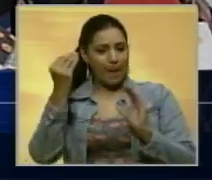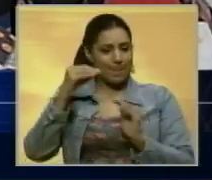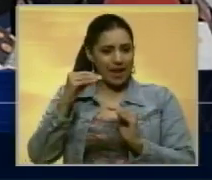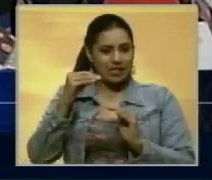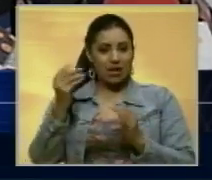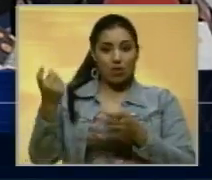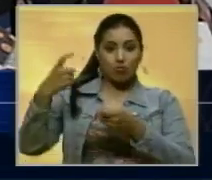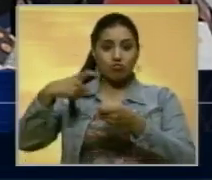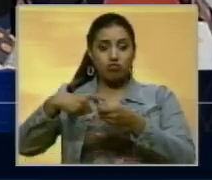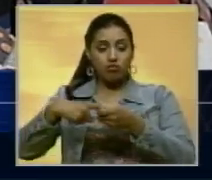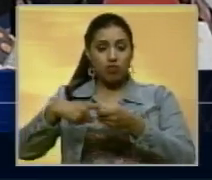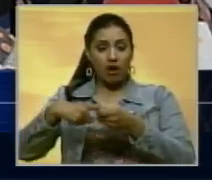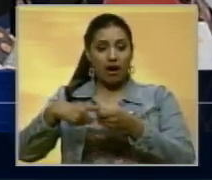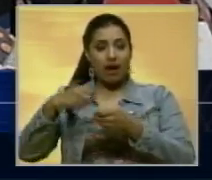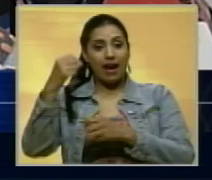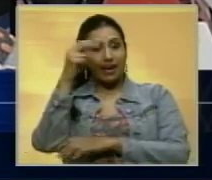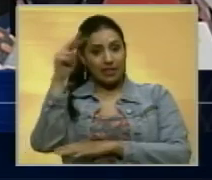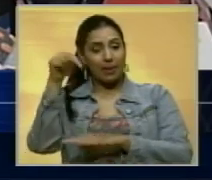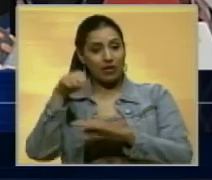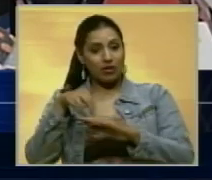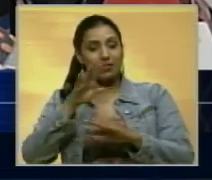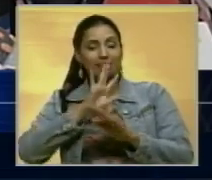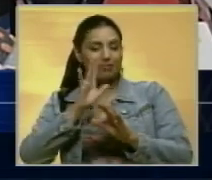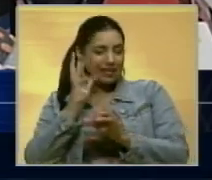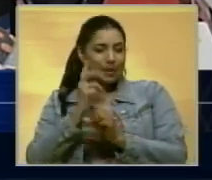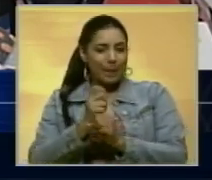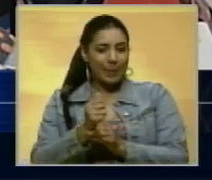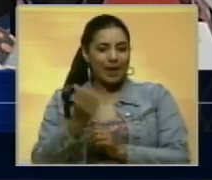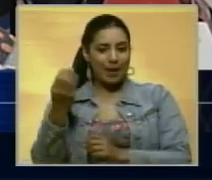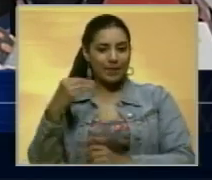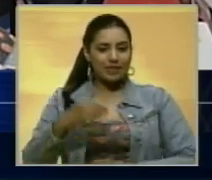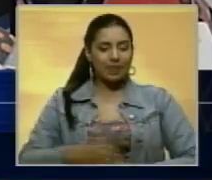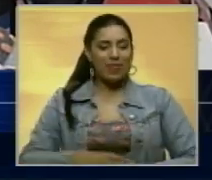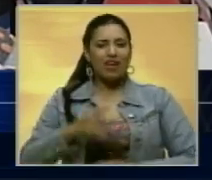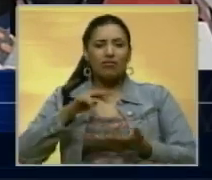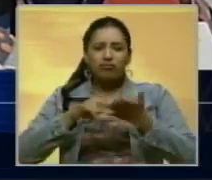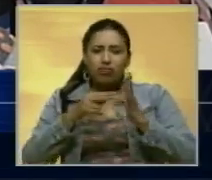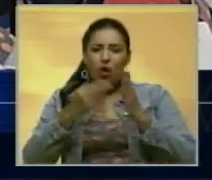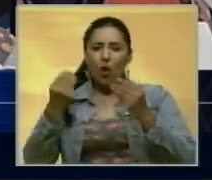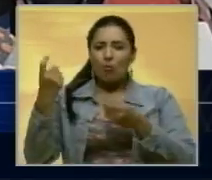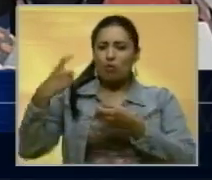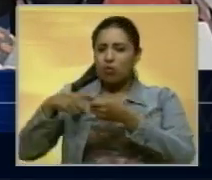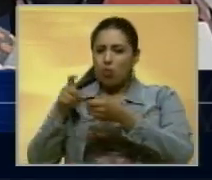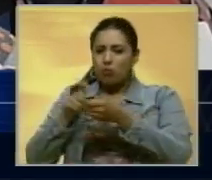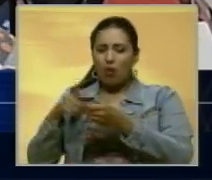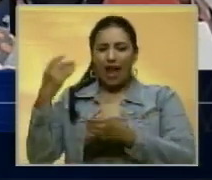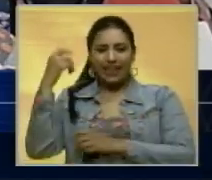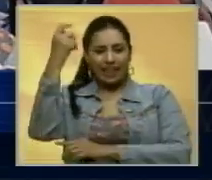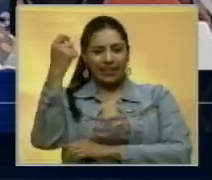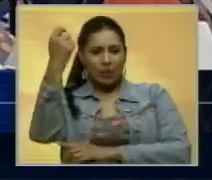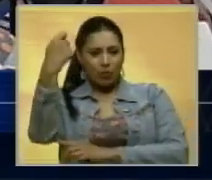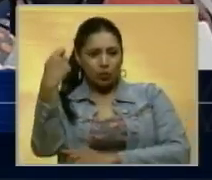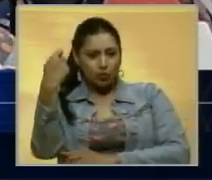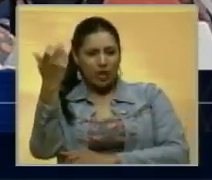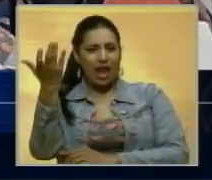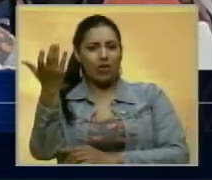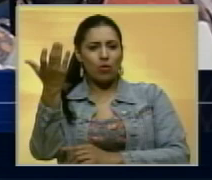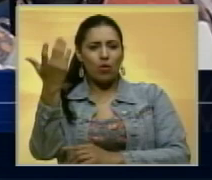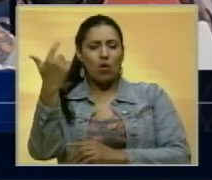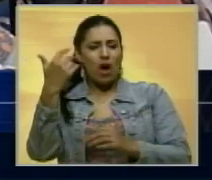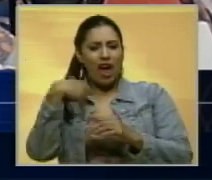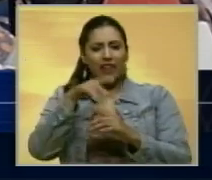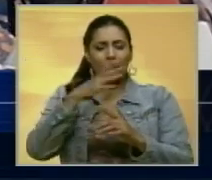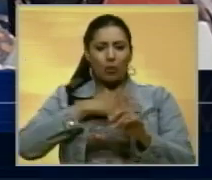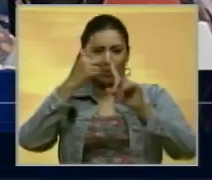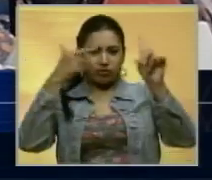su incorporación es una espera más que razonable. ¿Cómo es la logística de esta incorporación? O sea, ellos llegan simplemente y participan de la